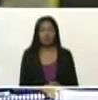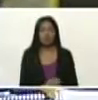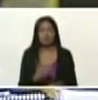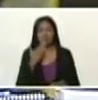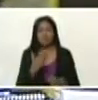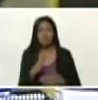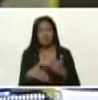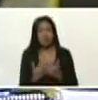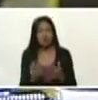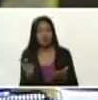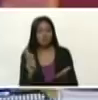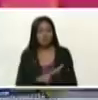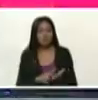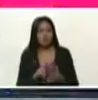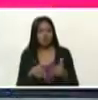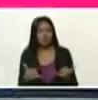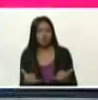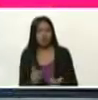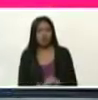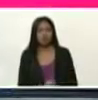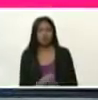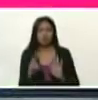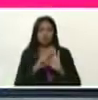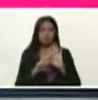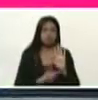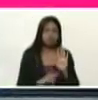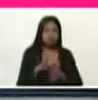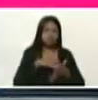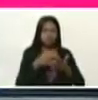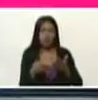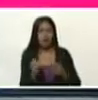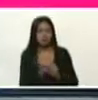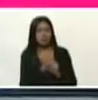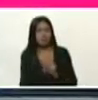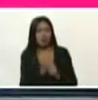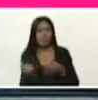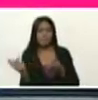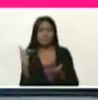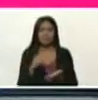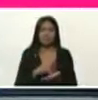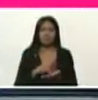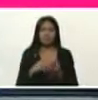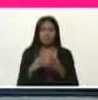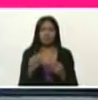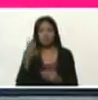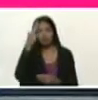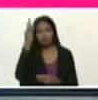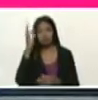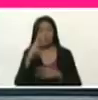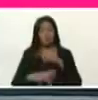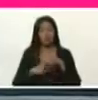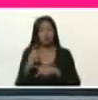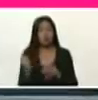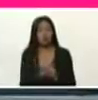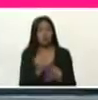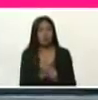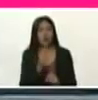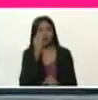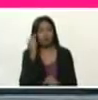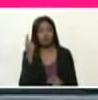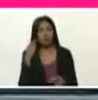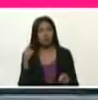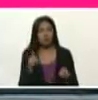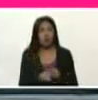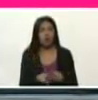y lo estoy cumpliendo, en mi agenda de trabajo la presencia de los consejos productivos de trabajadores y